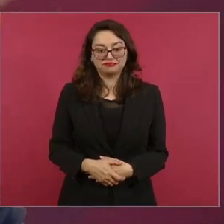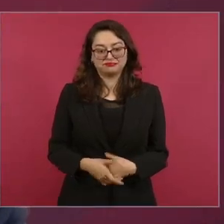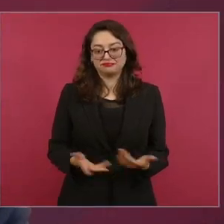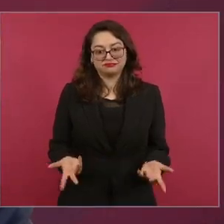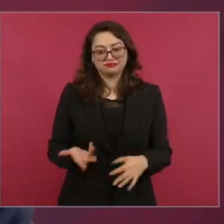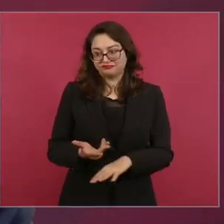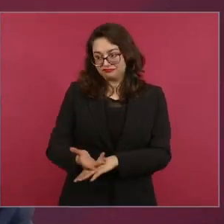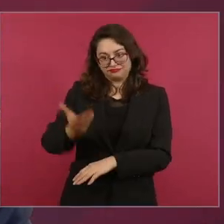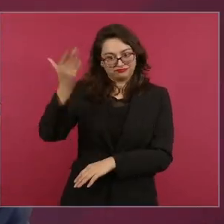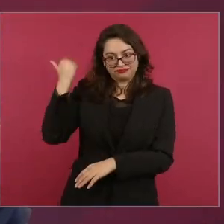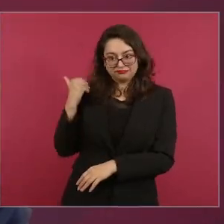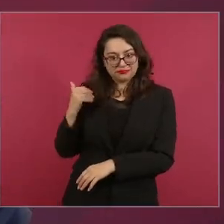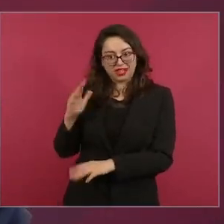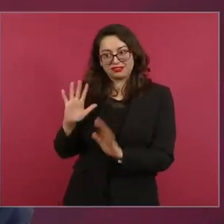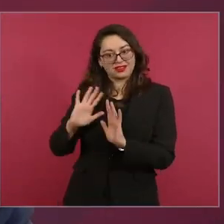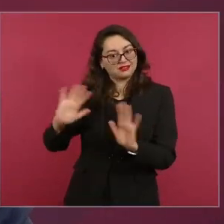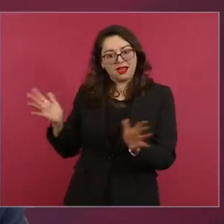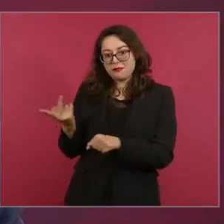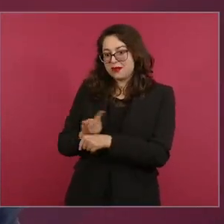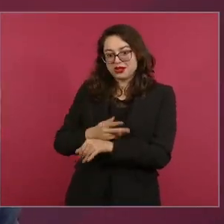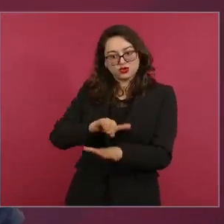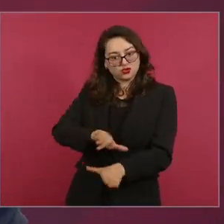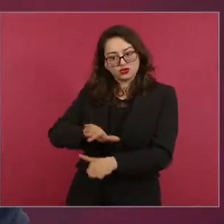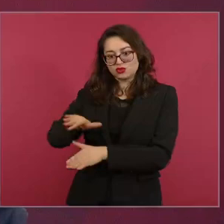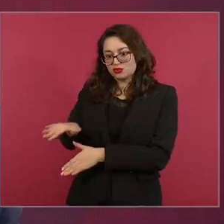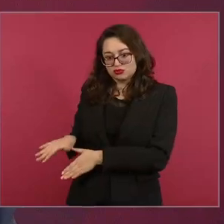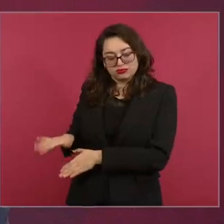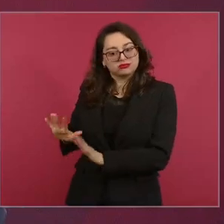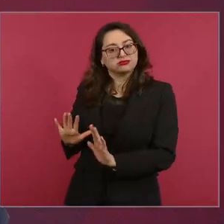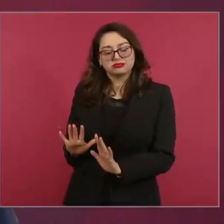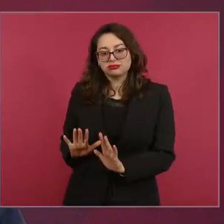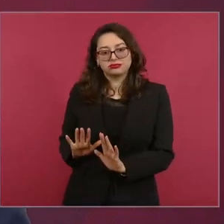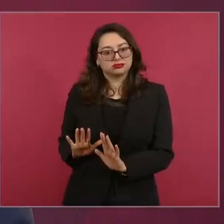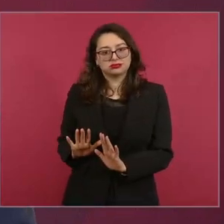por lo que hicieron antes. Hay quienes